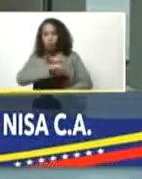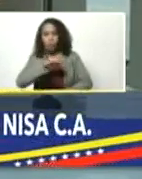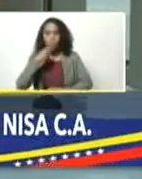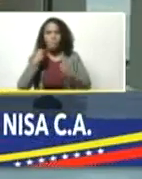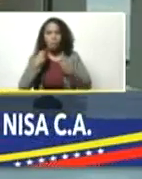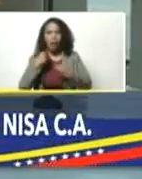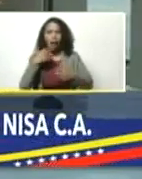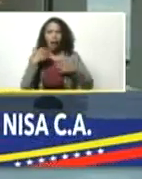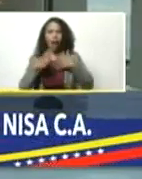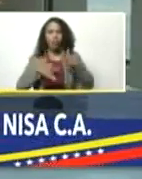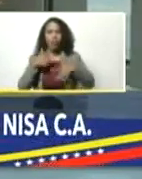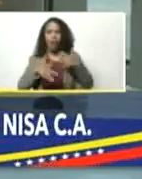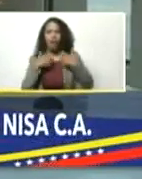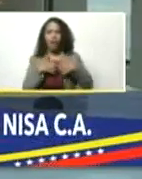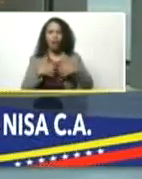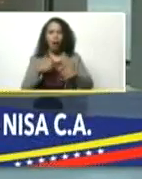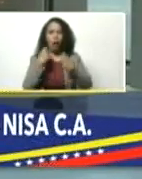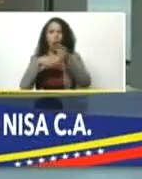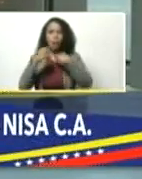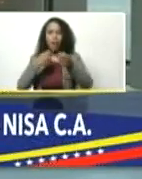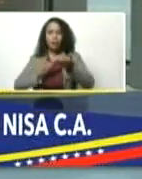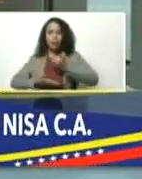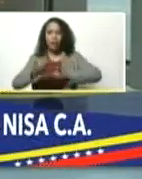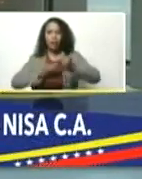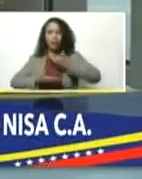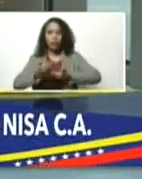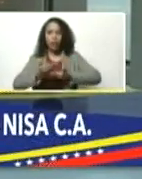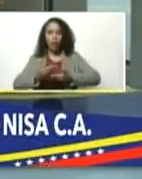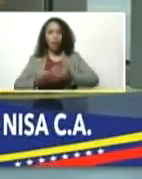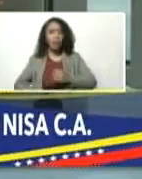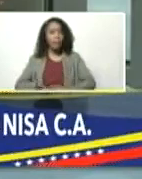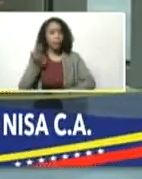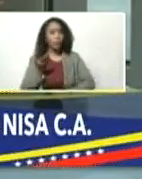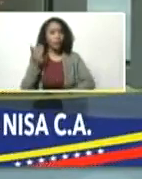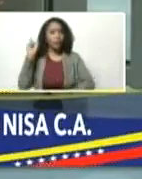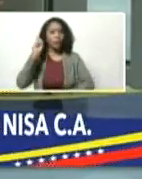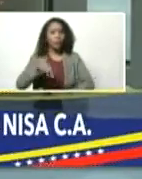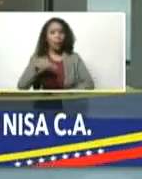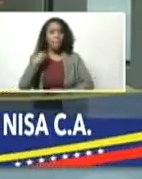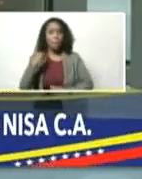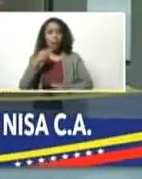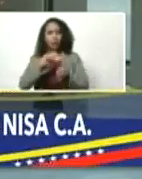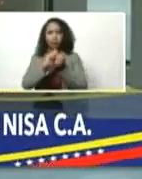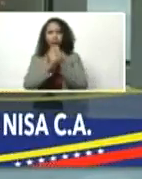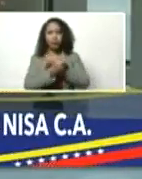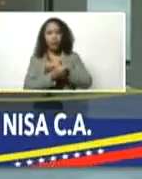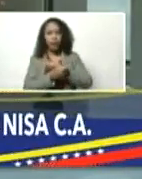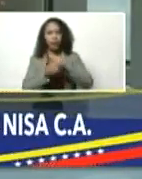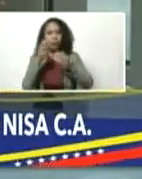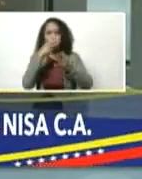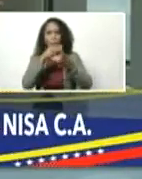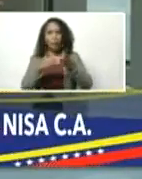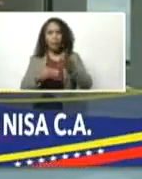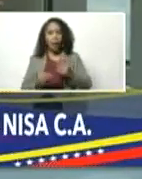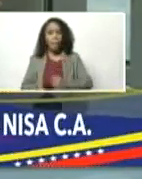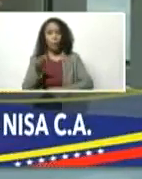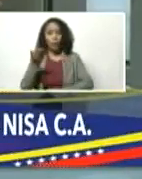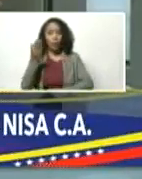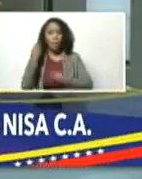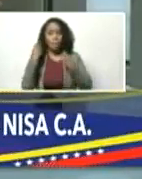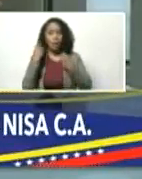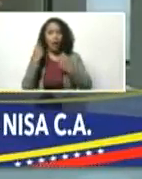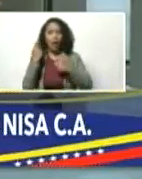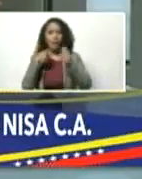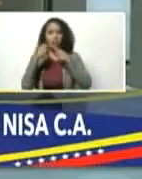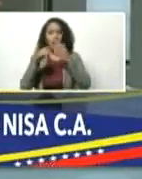actividad industrial, comercial, de servicios y fundamentalmente también para la transformación de materia prima para la